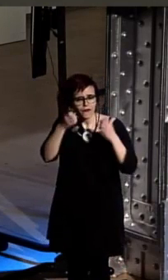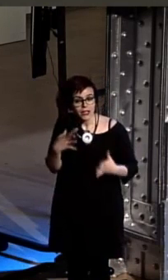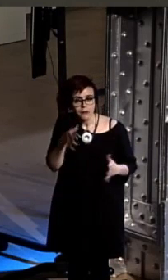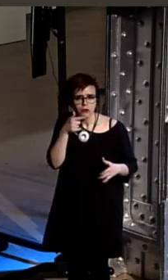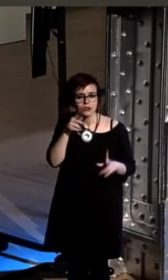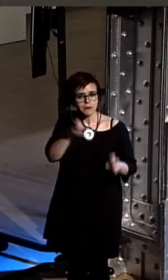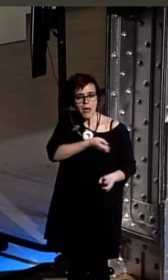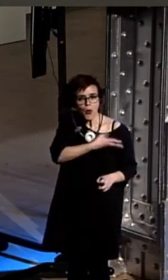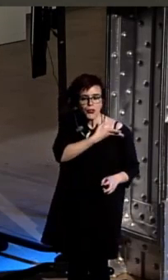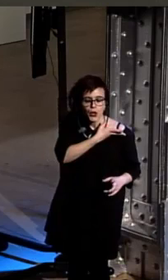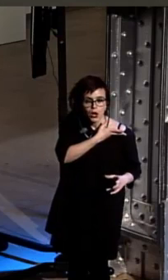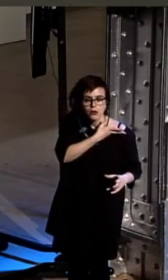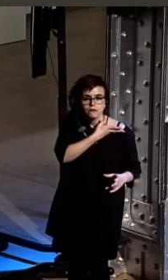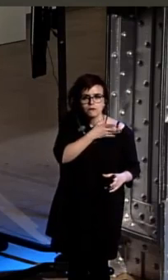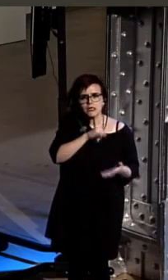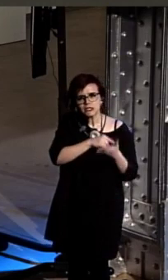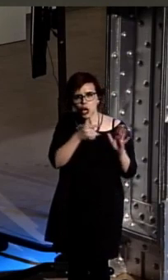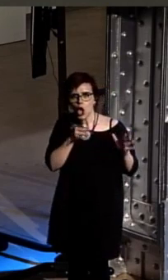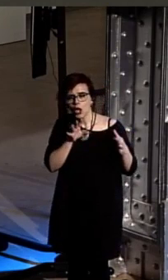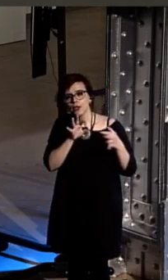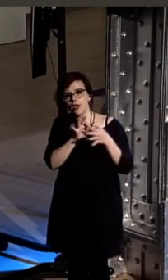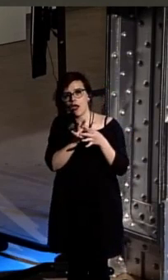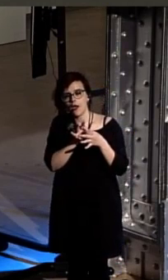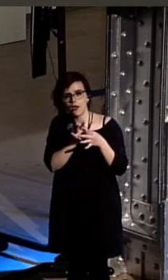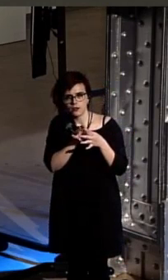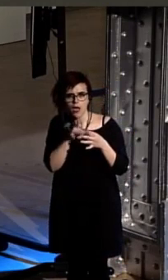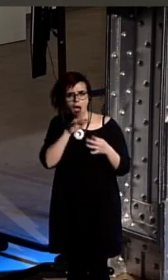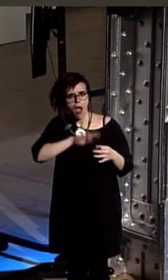contexto emocional la tecnología tiene y ya nos